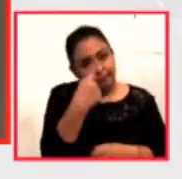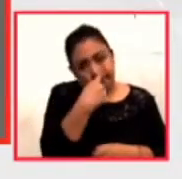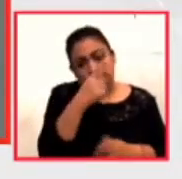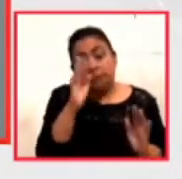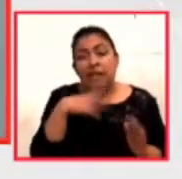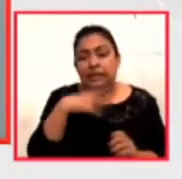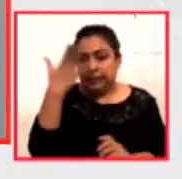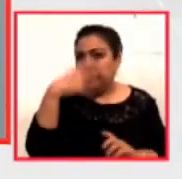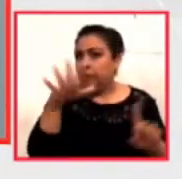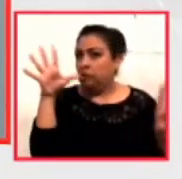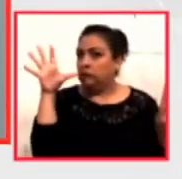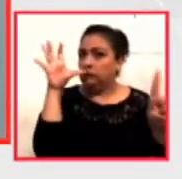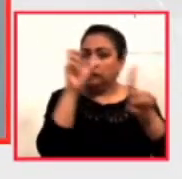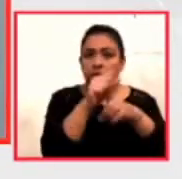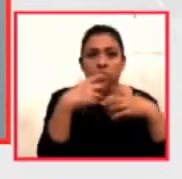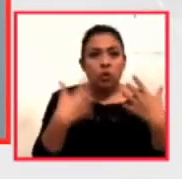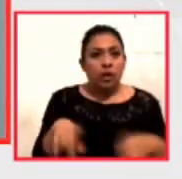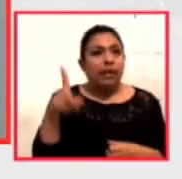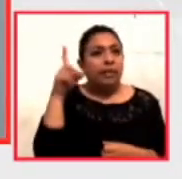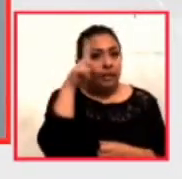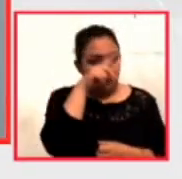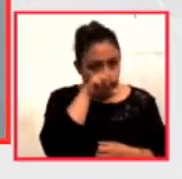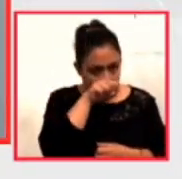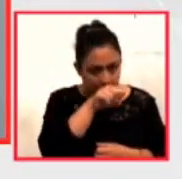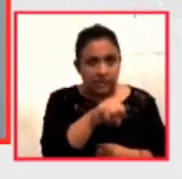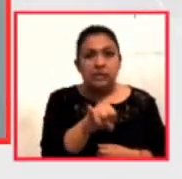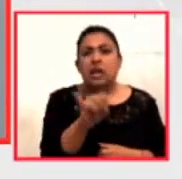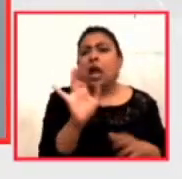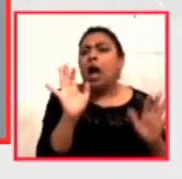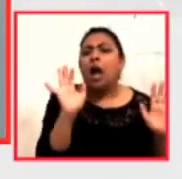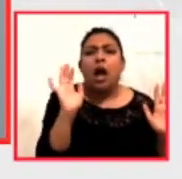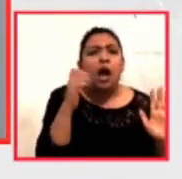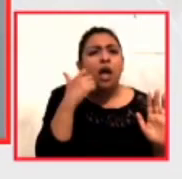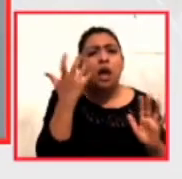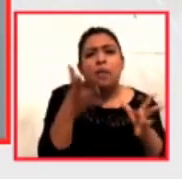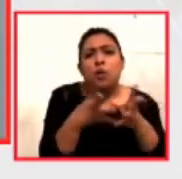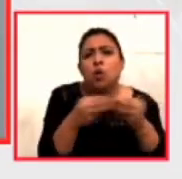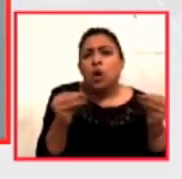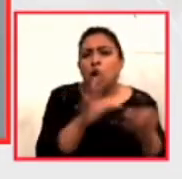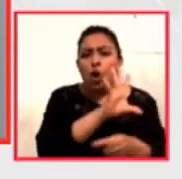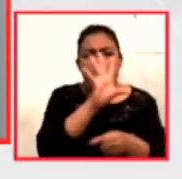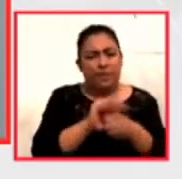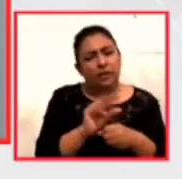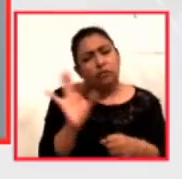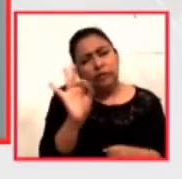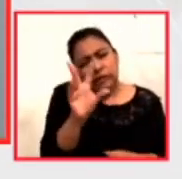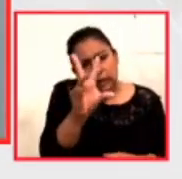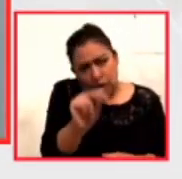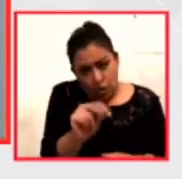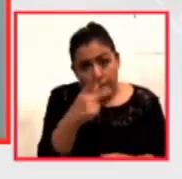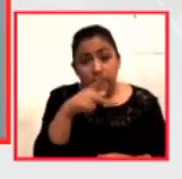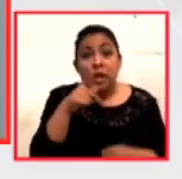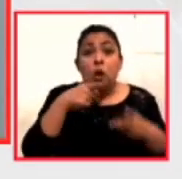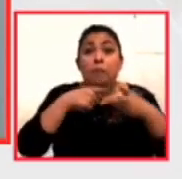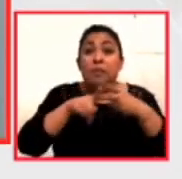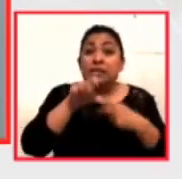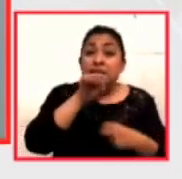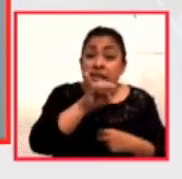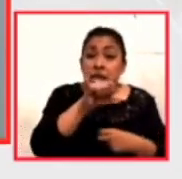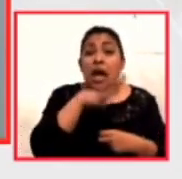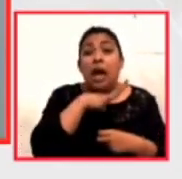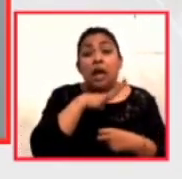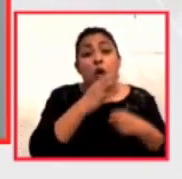reto grande, que es complejo. No aspiramos a que se solucione todo, pero que sí empecemos a poner las